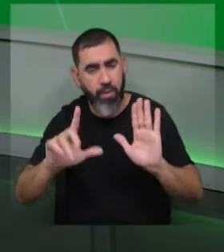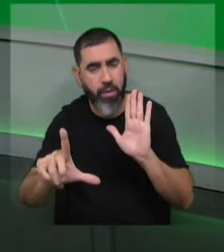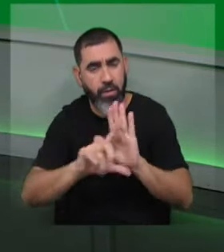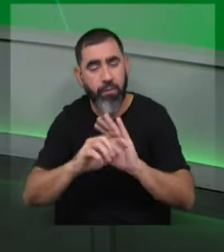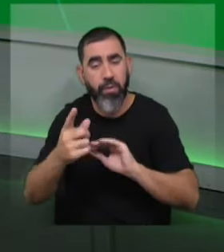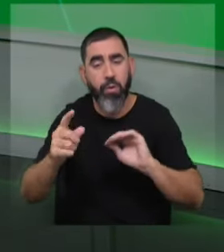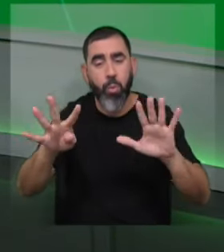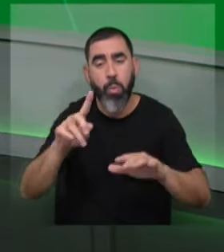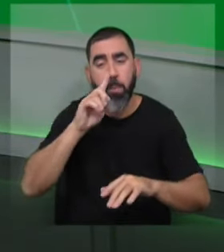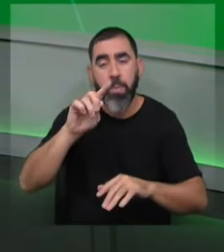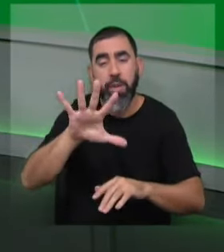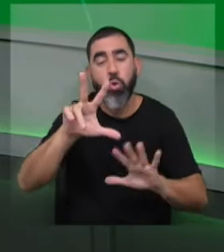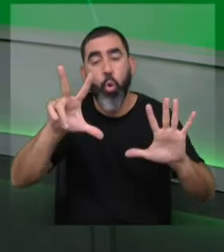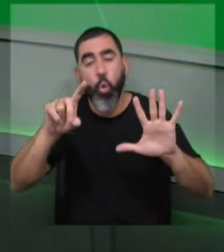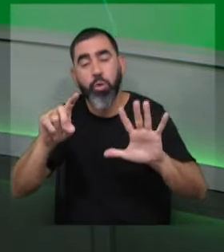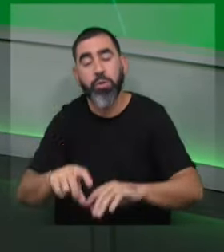ley 19.580.